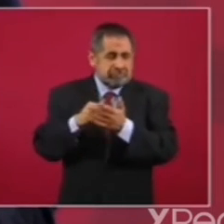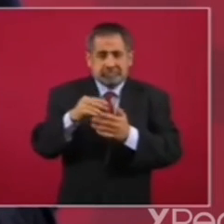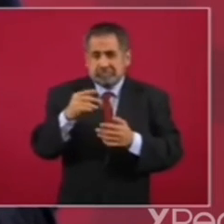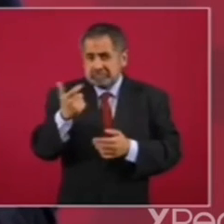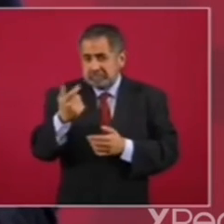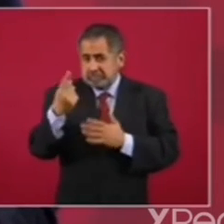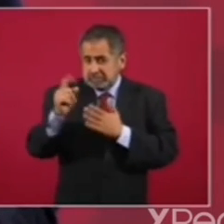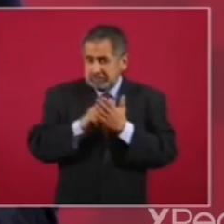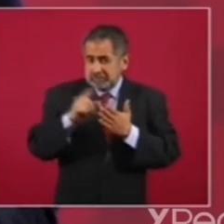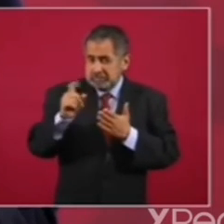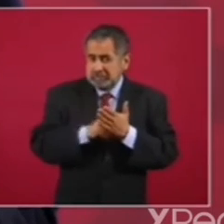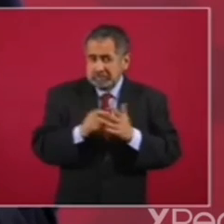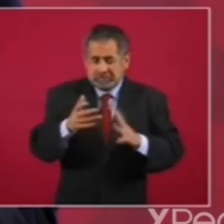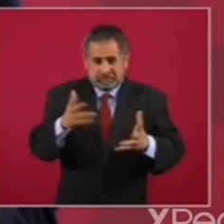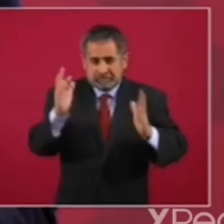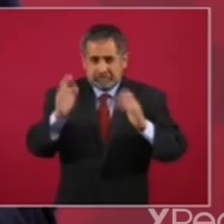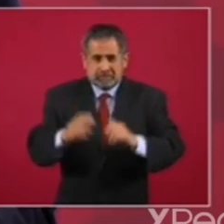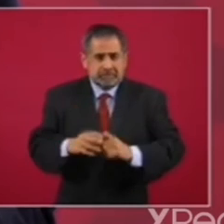mensuales.